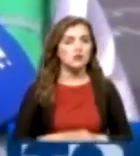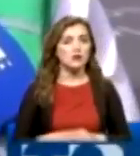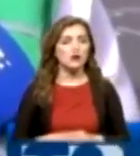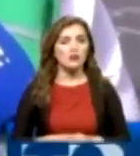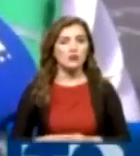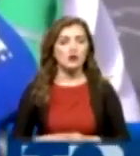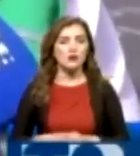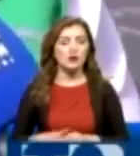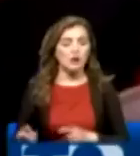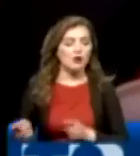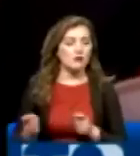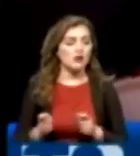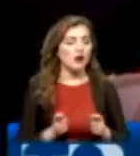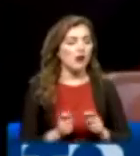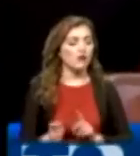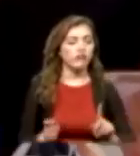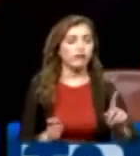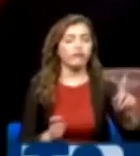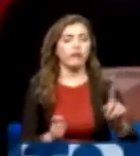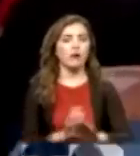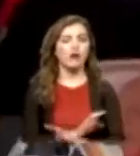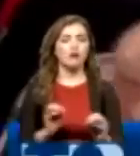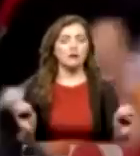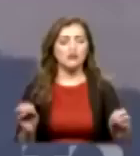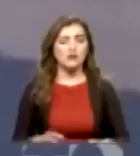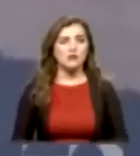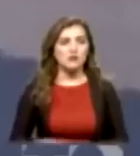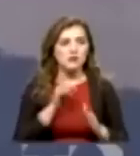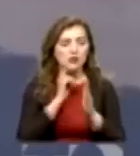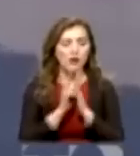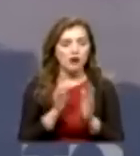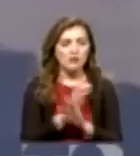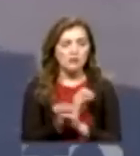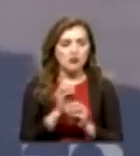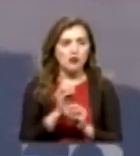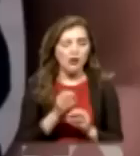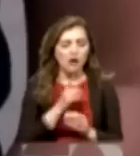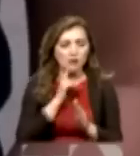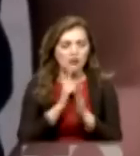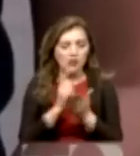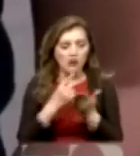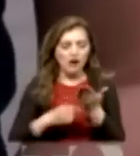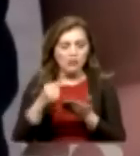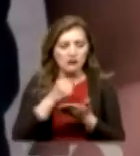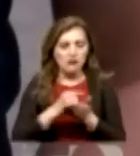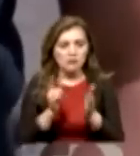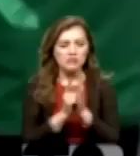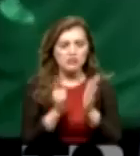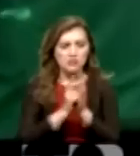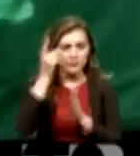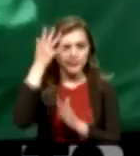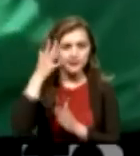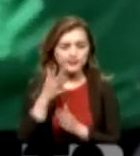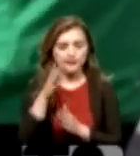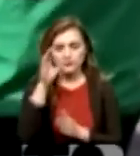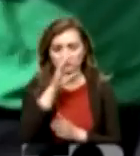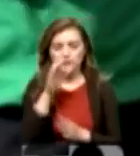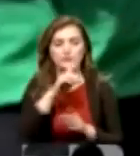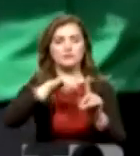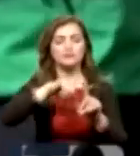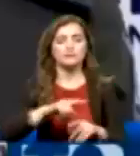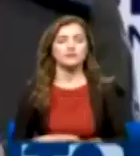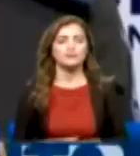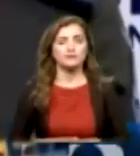perdió y lo dejó la denuncia de la desaparición fue presentada en guayas donde se activó la alerta amarilla de Interpol con resultados